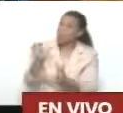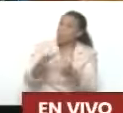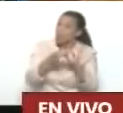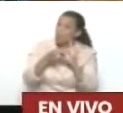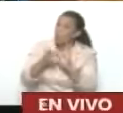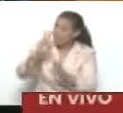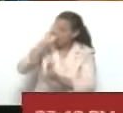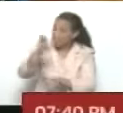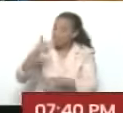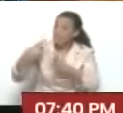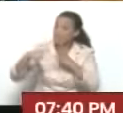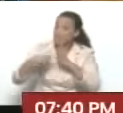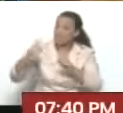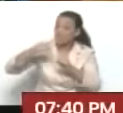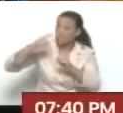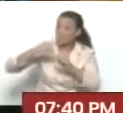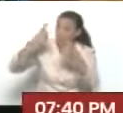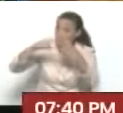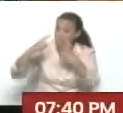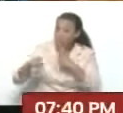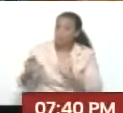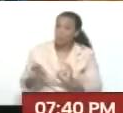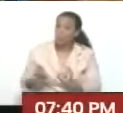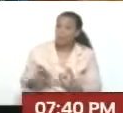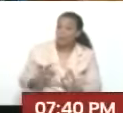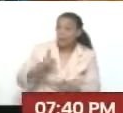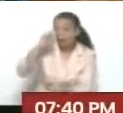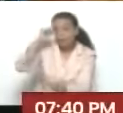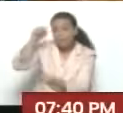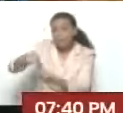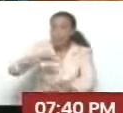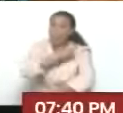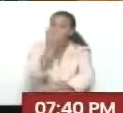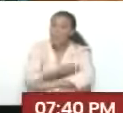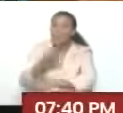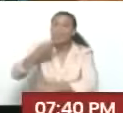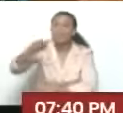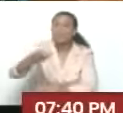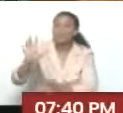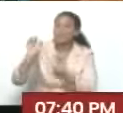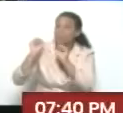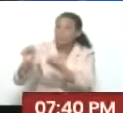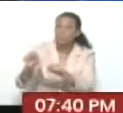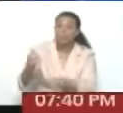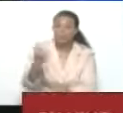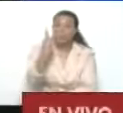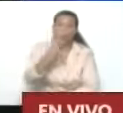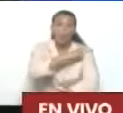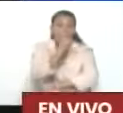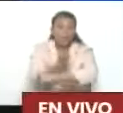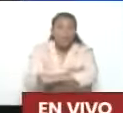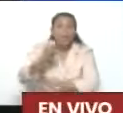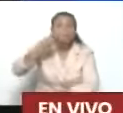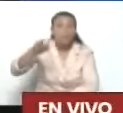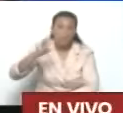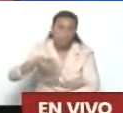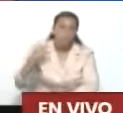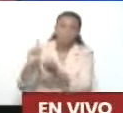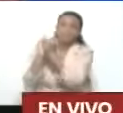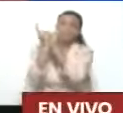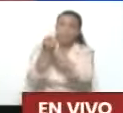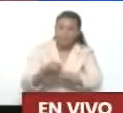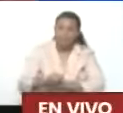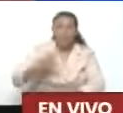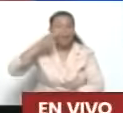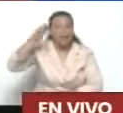respete la diversidad y que apunte hacia el poder político. Porque solo con el poder político es posible transformar las